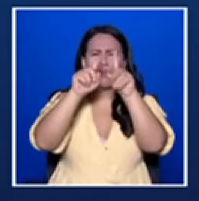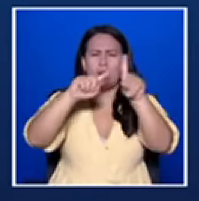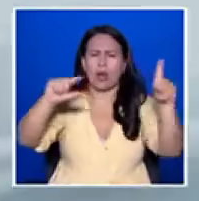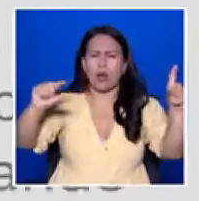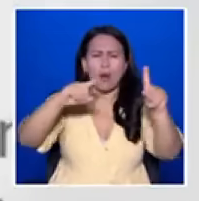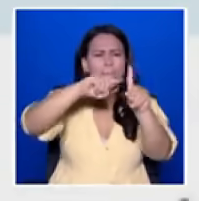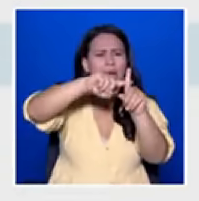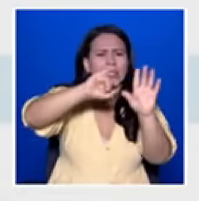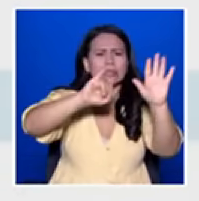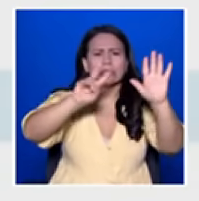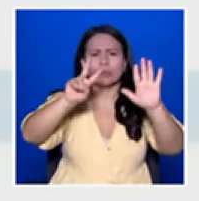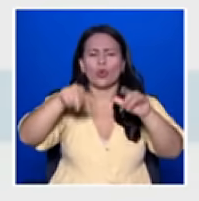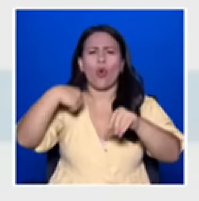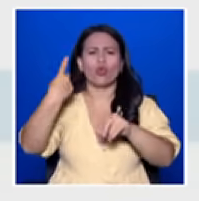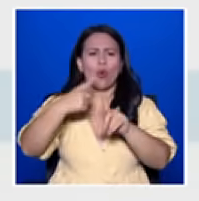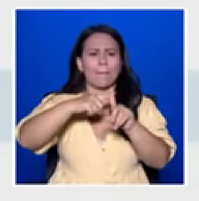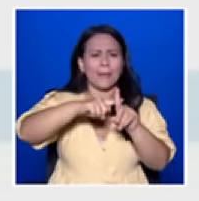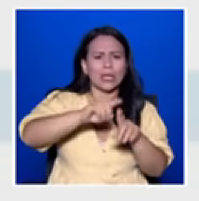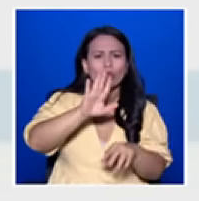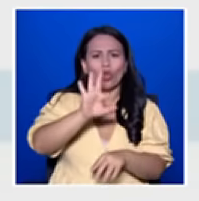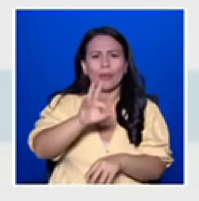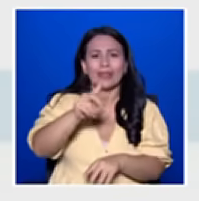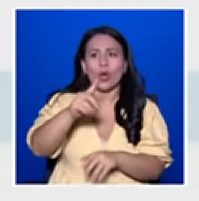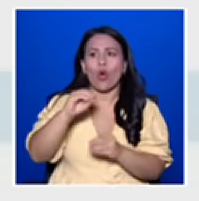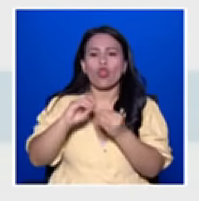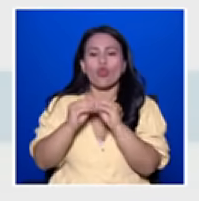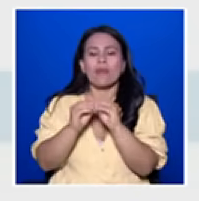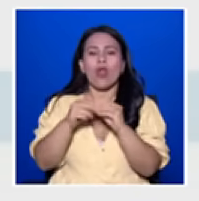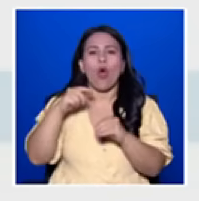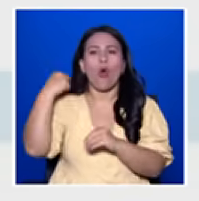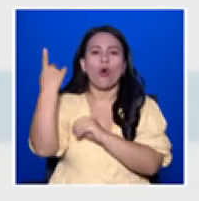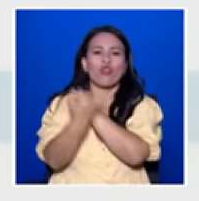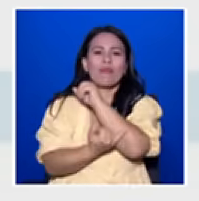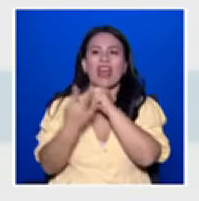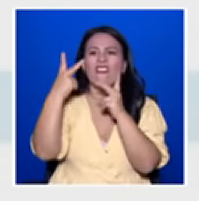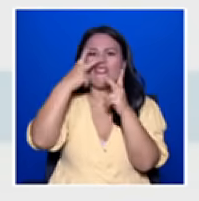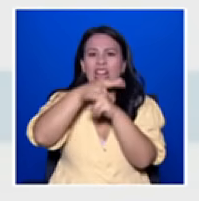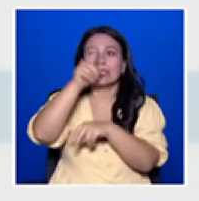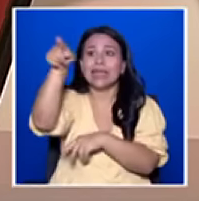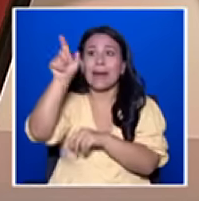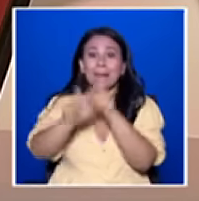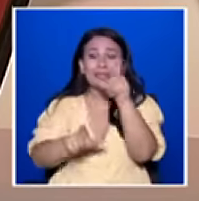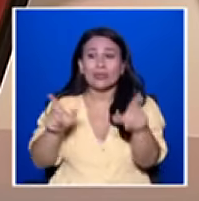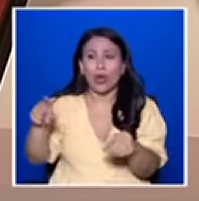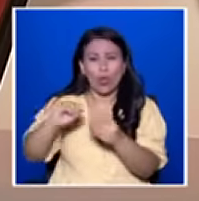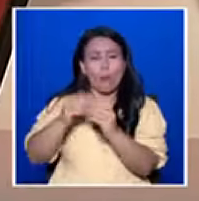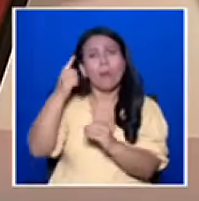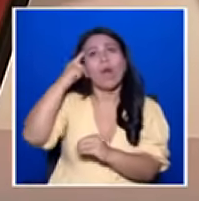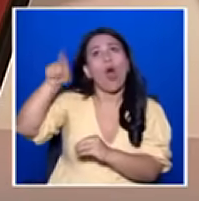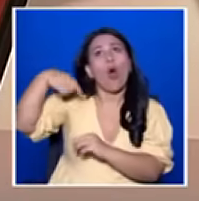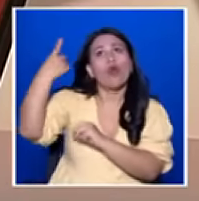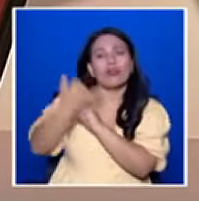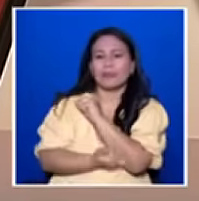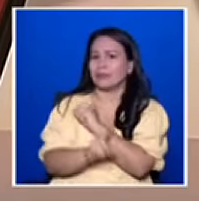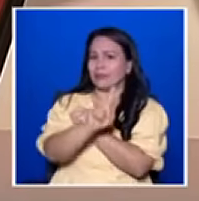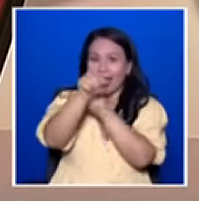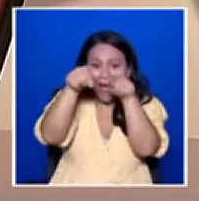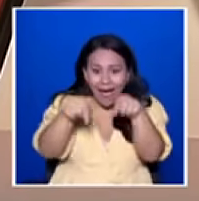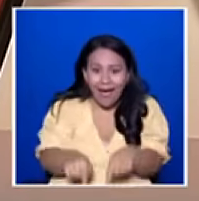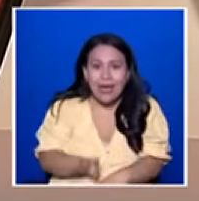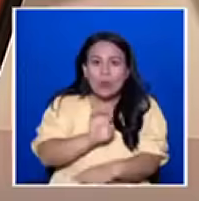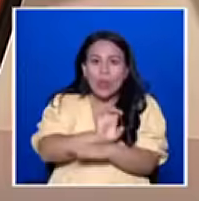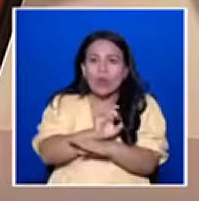62 y de Pakistán más 91, pero los estafadores están en el Ecuador y generan estos códigos mediante